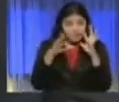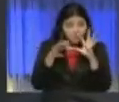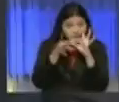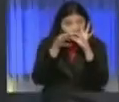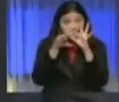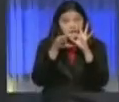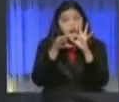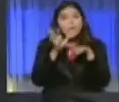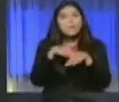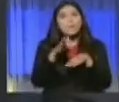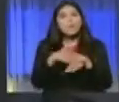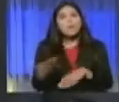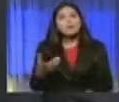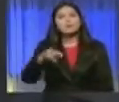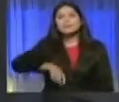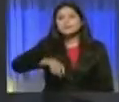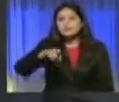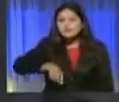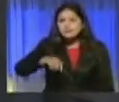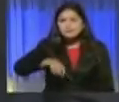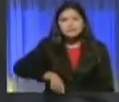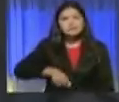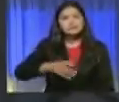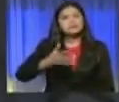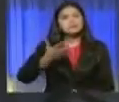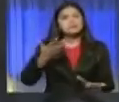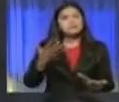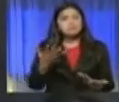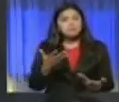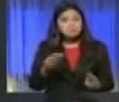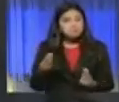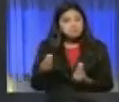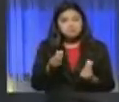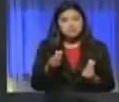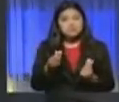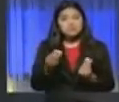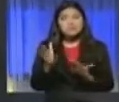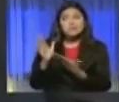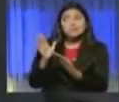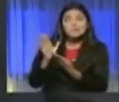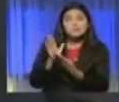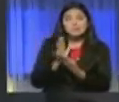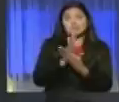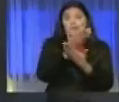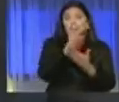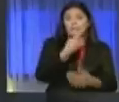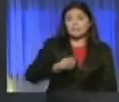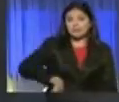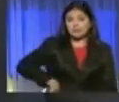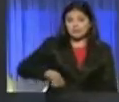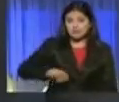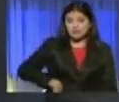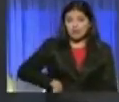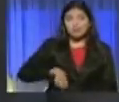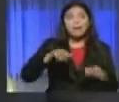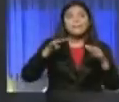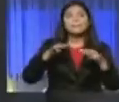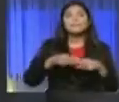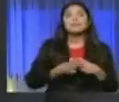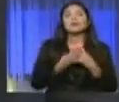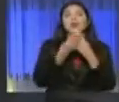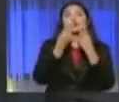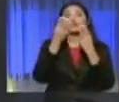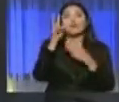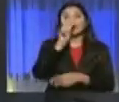porque quiere quitar el presidente pro tempore de Mercosur de